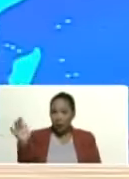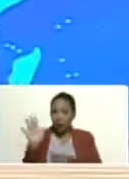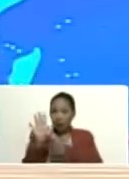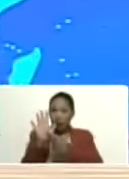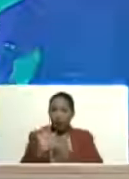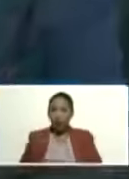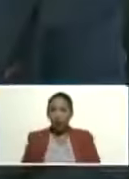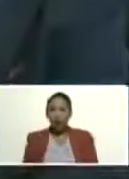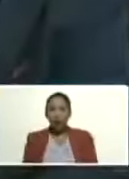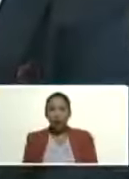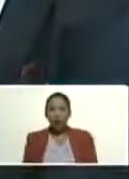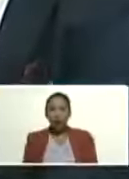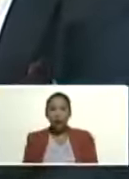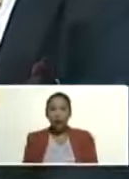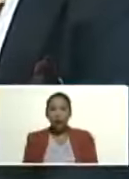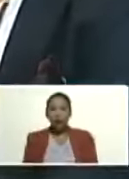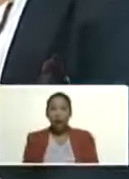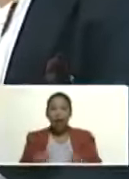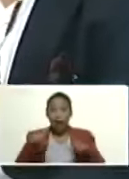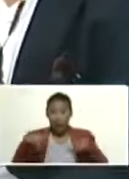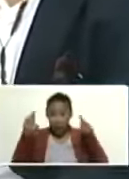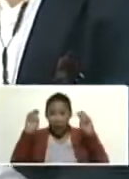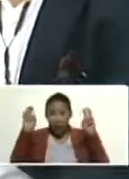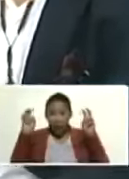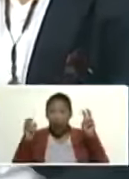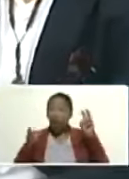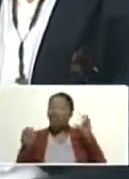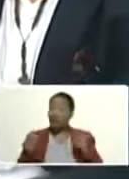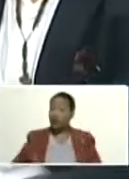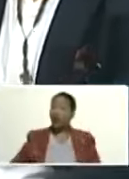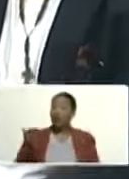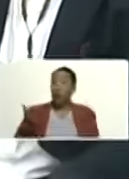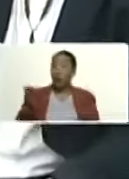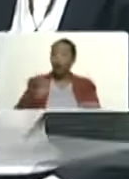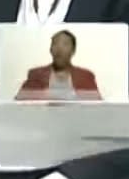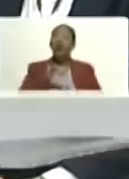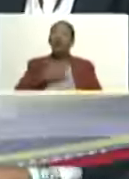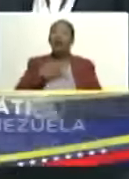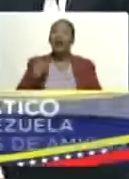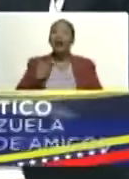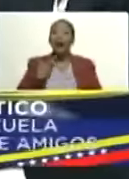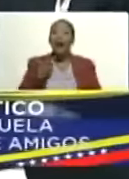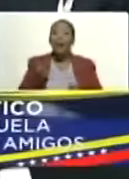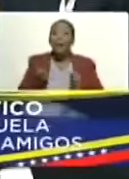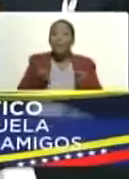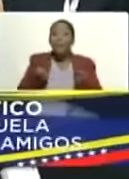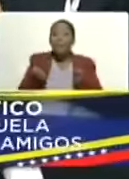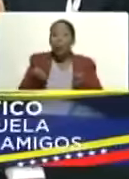Correcto. Este es un tema importante porque pretende ser manipulado.